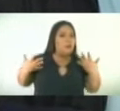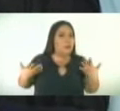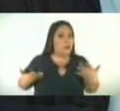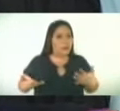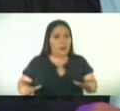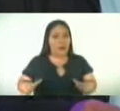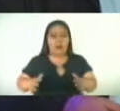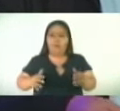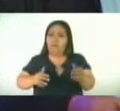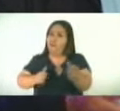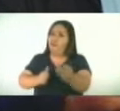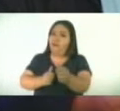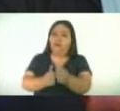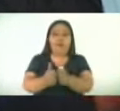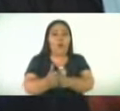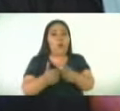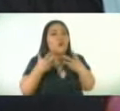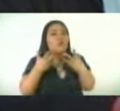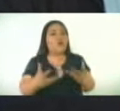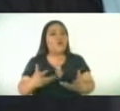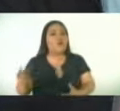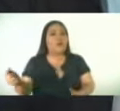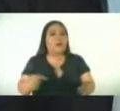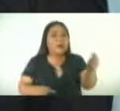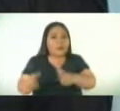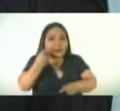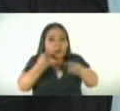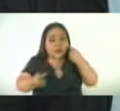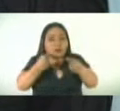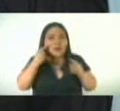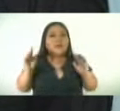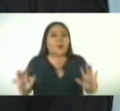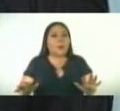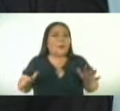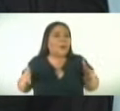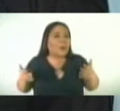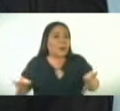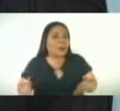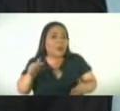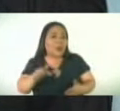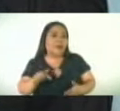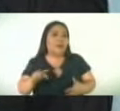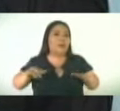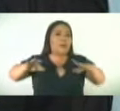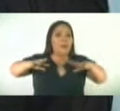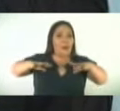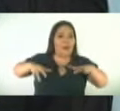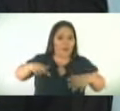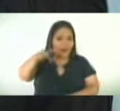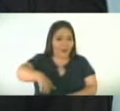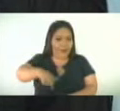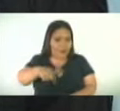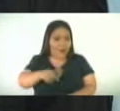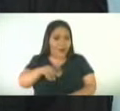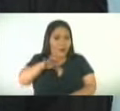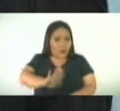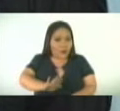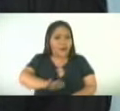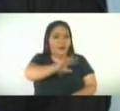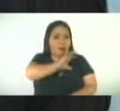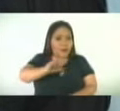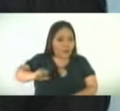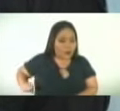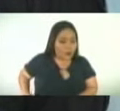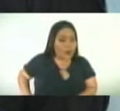los récords de visitantes en todos nuestros sitios turísticos. Precisamente por tratarse de unas vacaciones más locales, precisamente, y